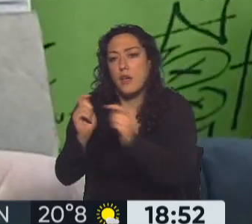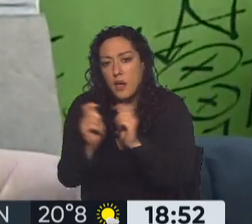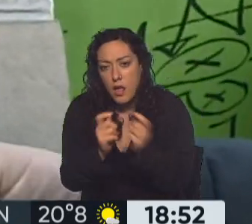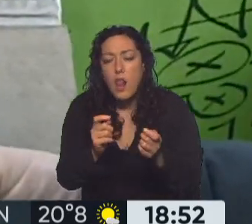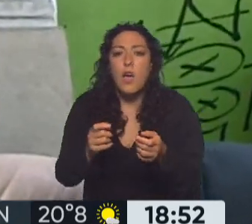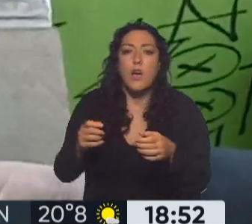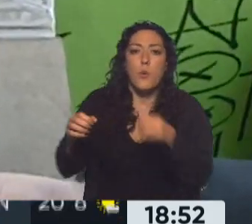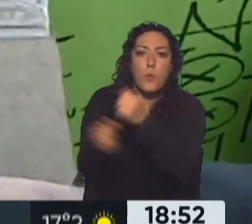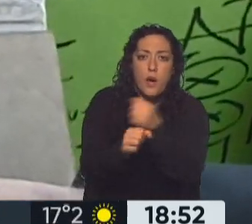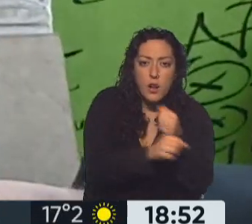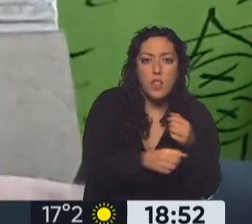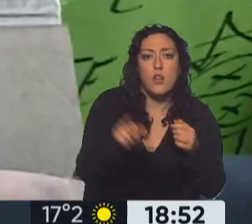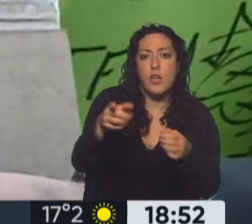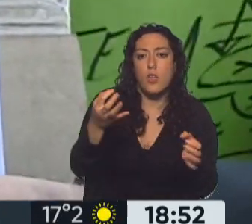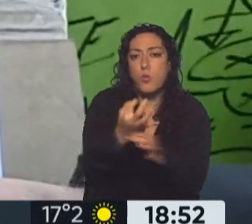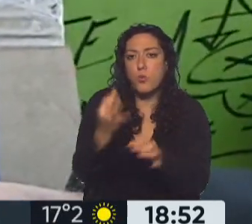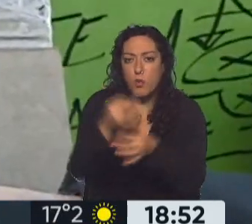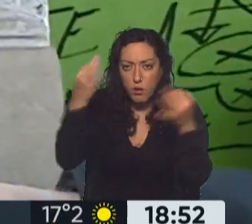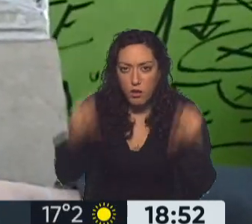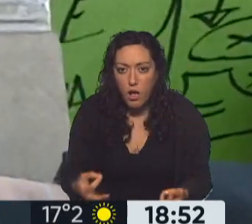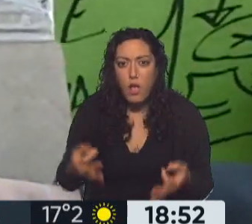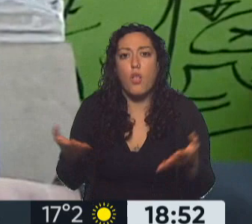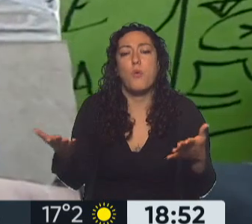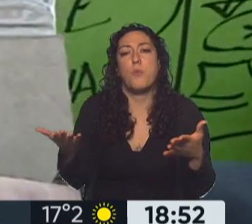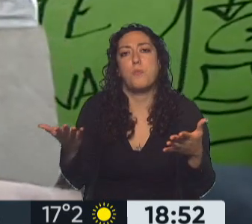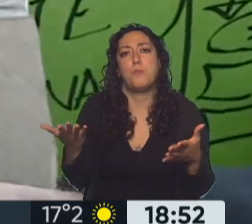muy buena, educada.